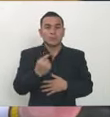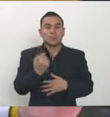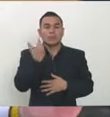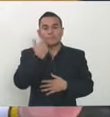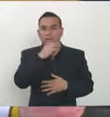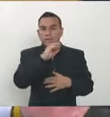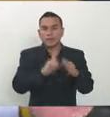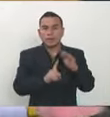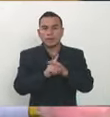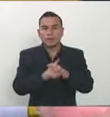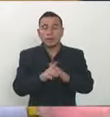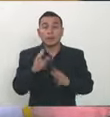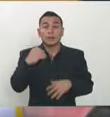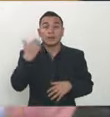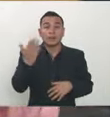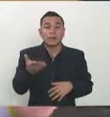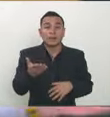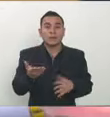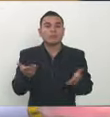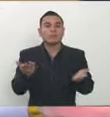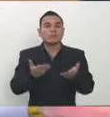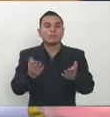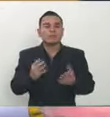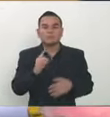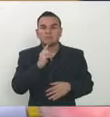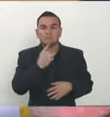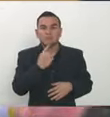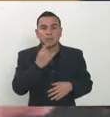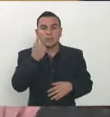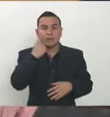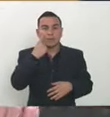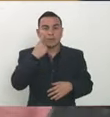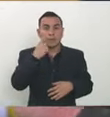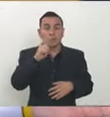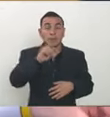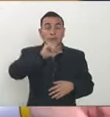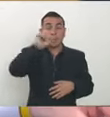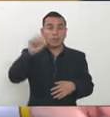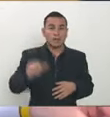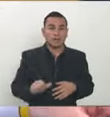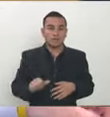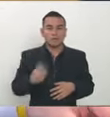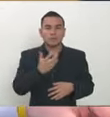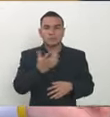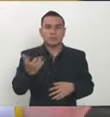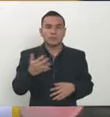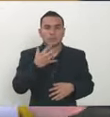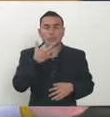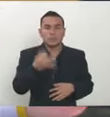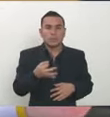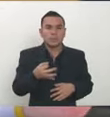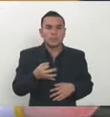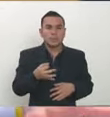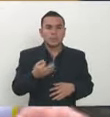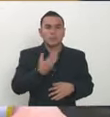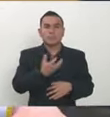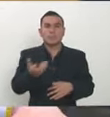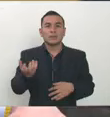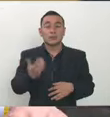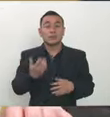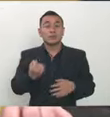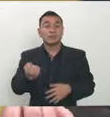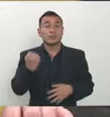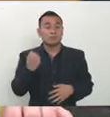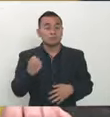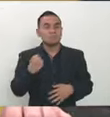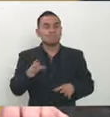casos nuevos. Luego la seriedad está en algunas partes en Asia, se empezó a ver reinfección, por esto luego definitivamente hay que ser